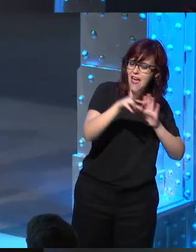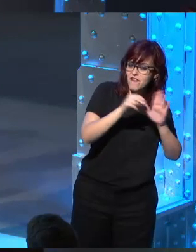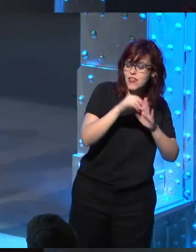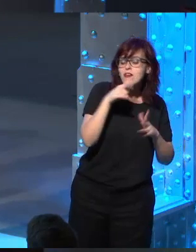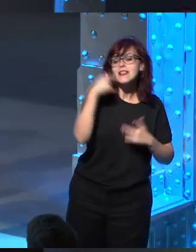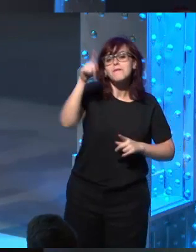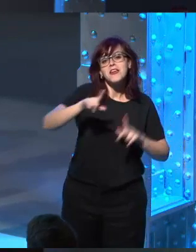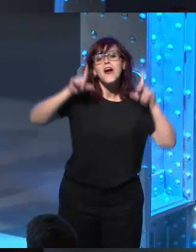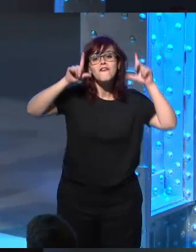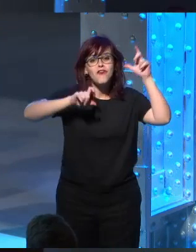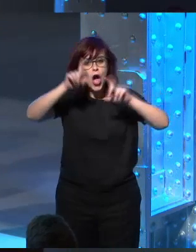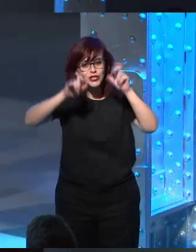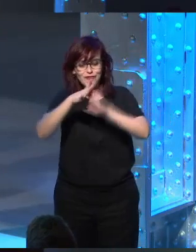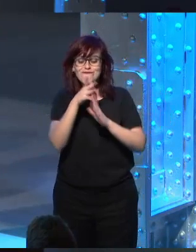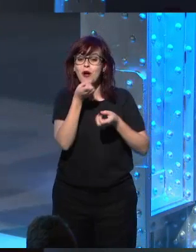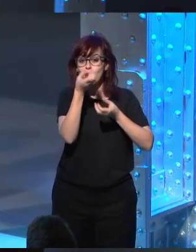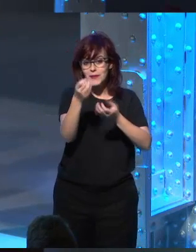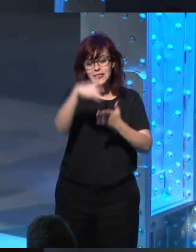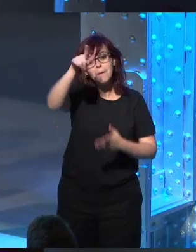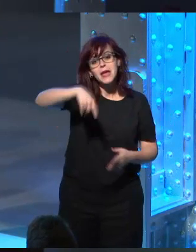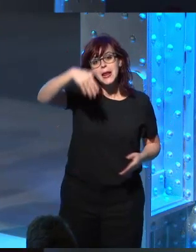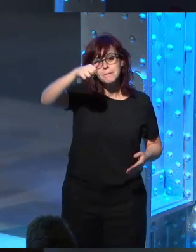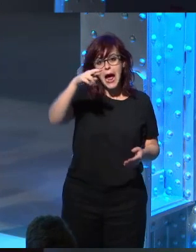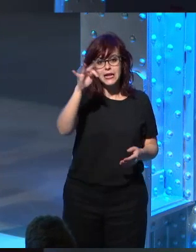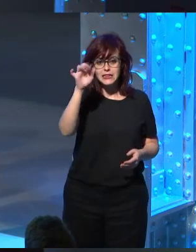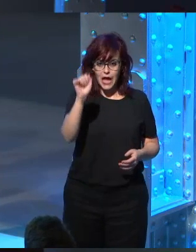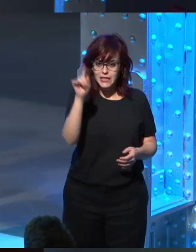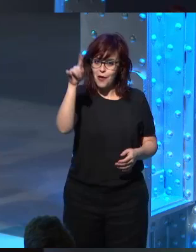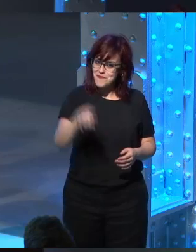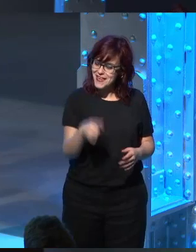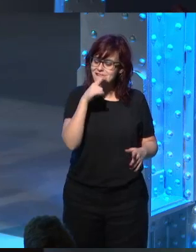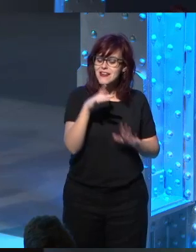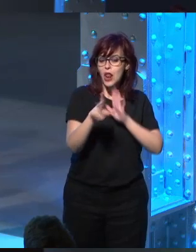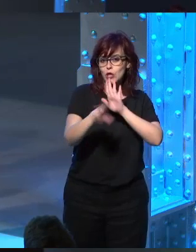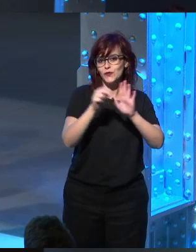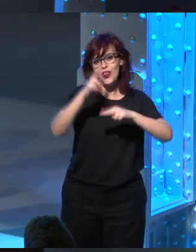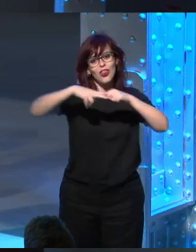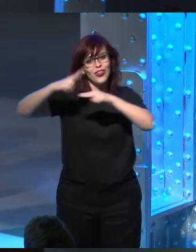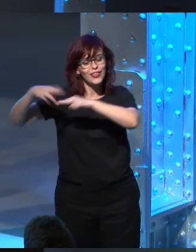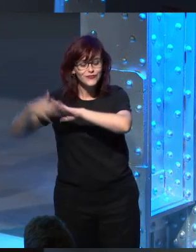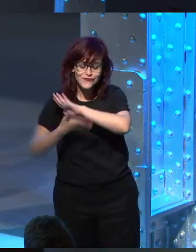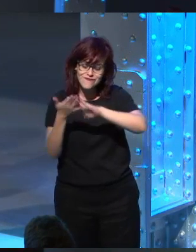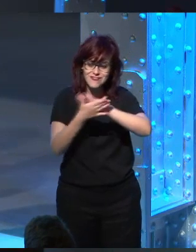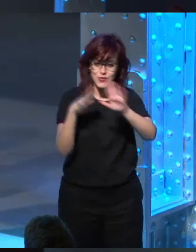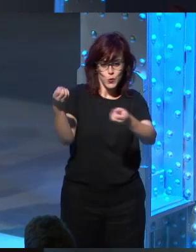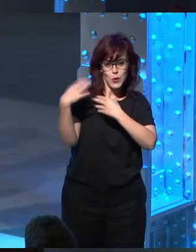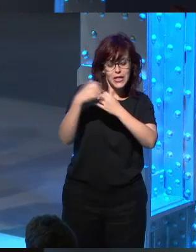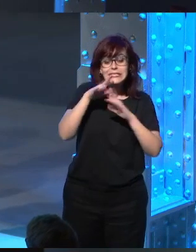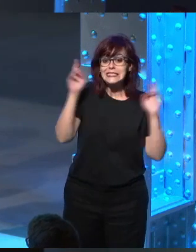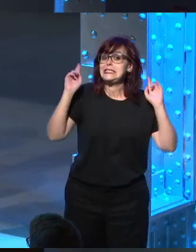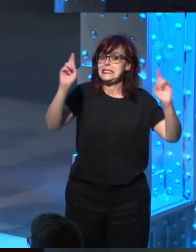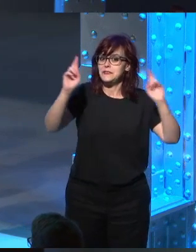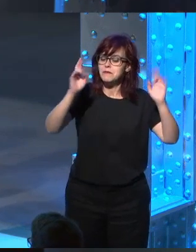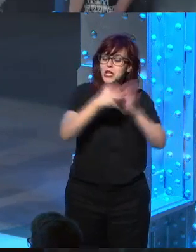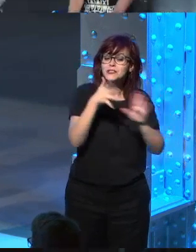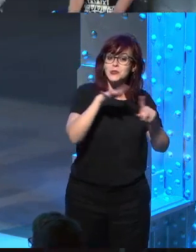de esas fotos que nos ha comentado, y a Marta que nos deje también ver sus making ofs. Espero que hayamos hecho